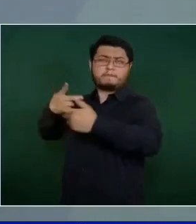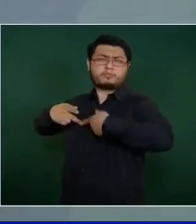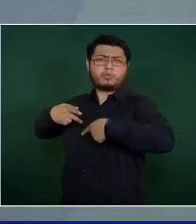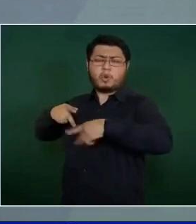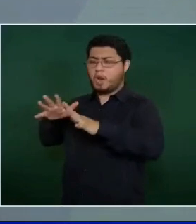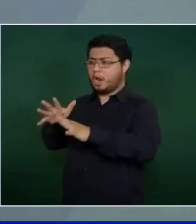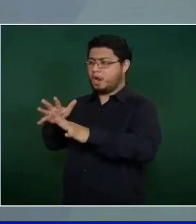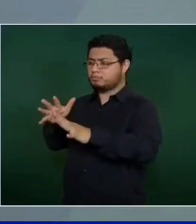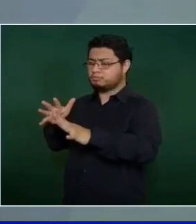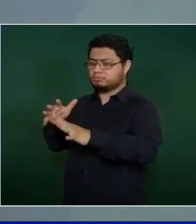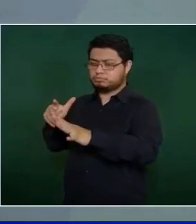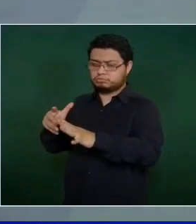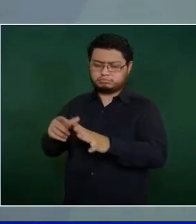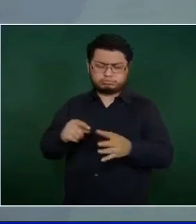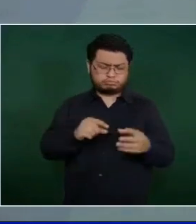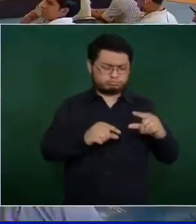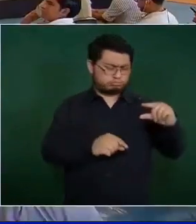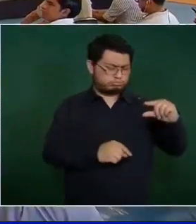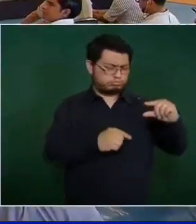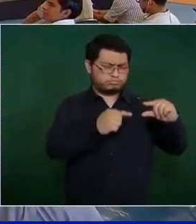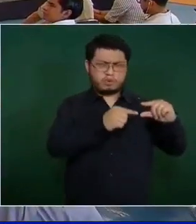¿Qué creen que fue